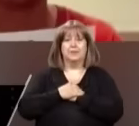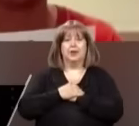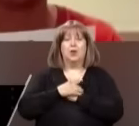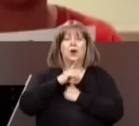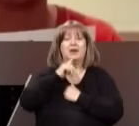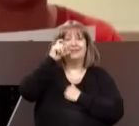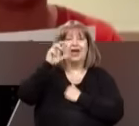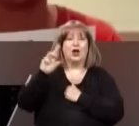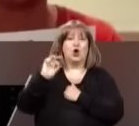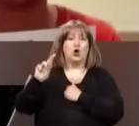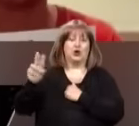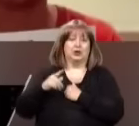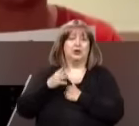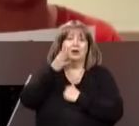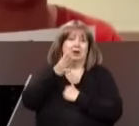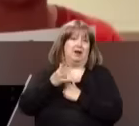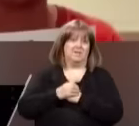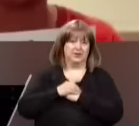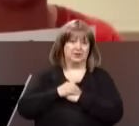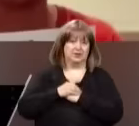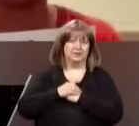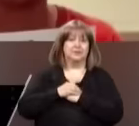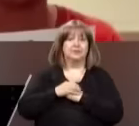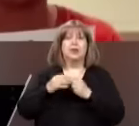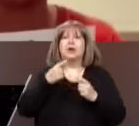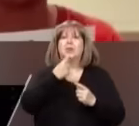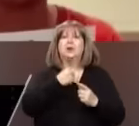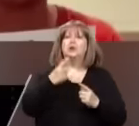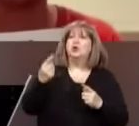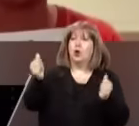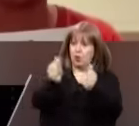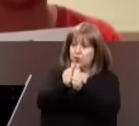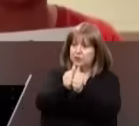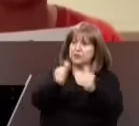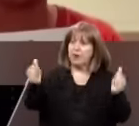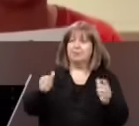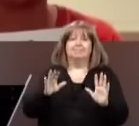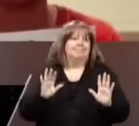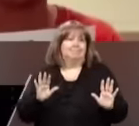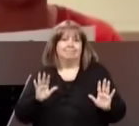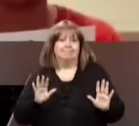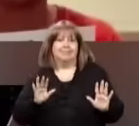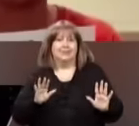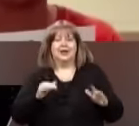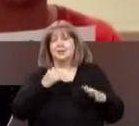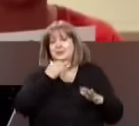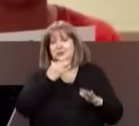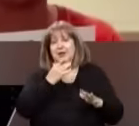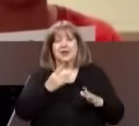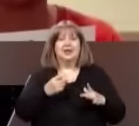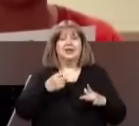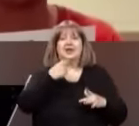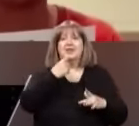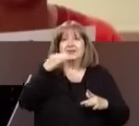En materia de ejecución penal, pero me parece que sí, más allá de que lo que dice la Constitución, de que no tiene que haber penas